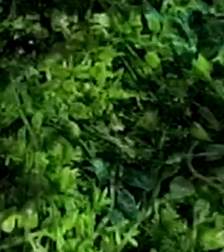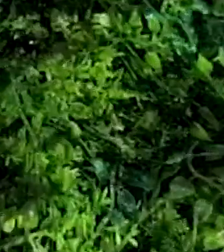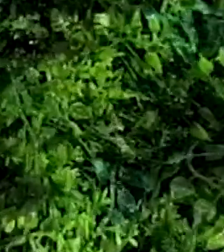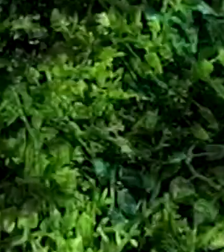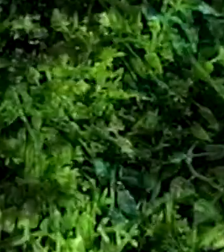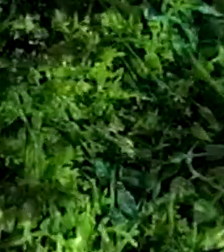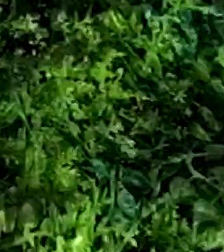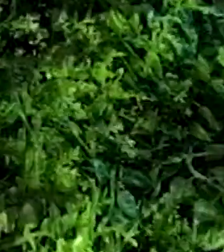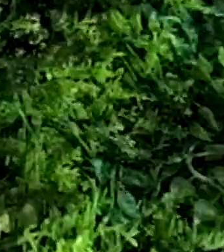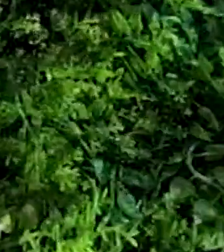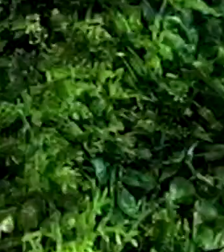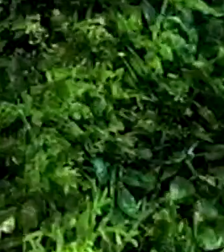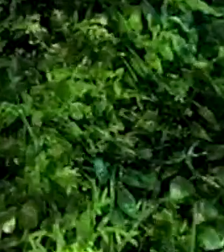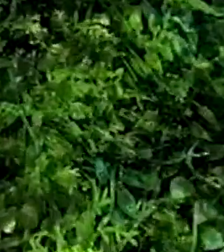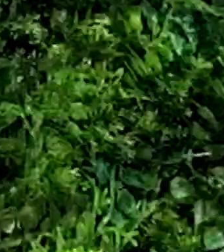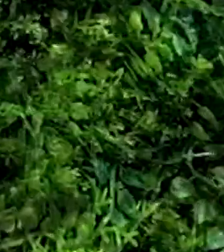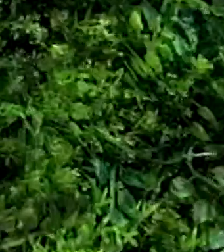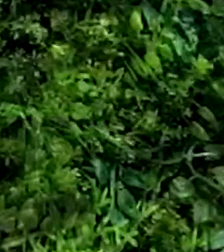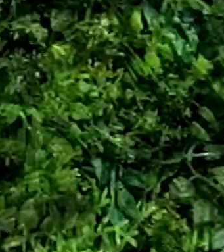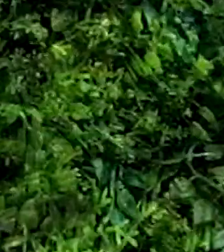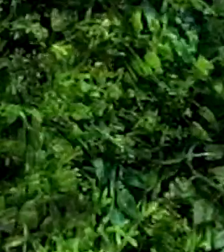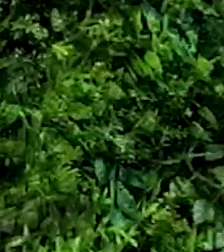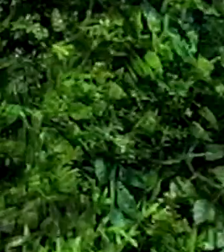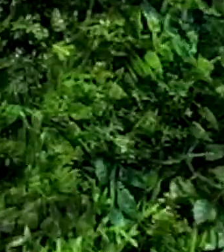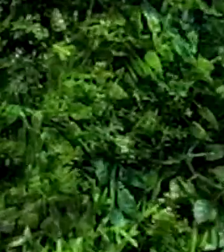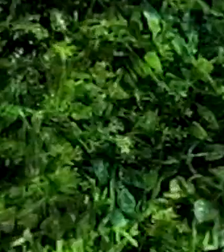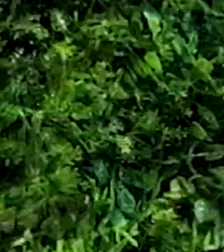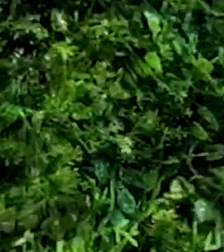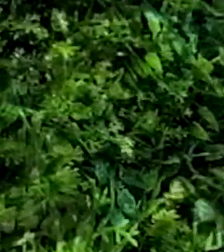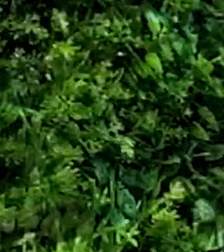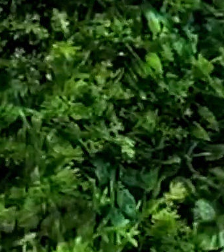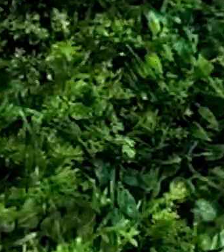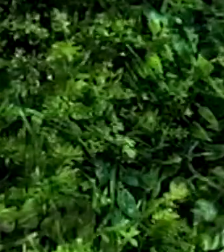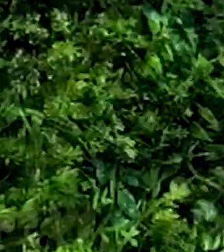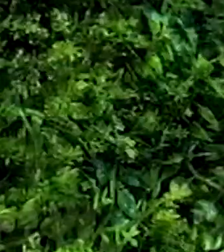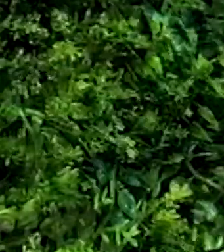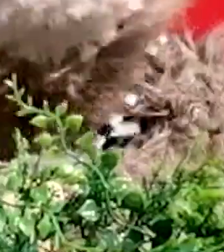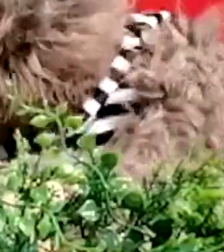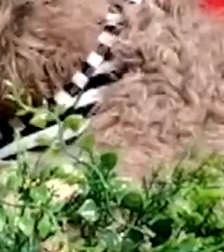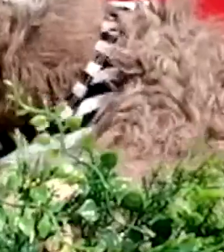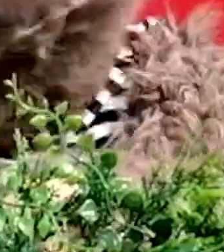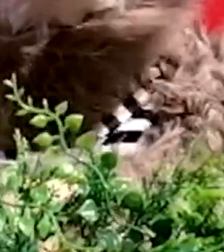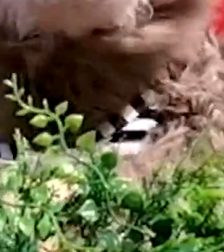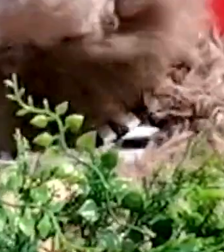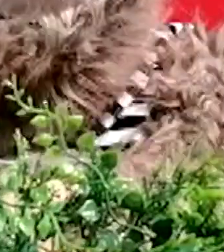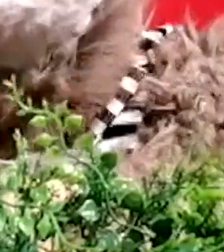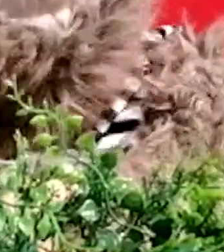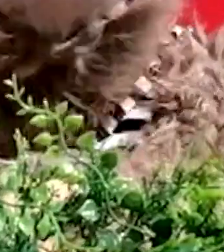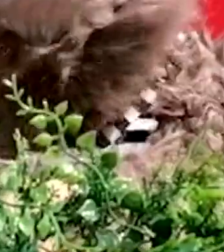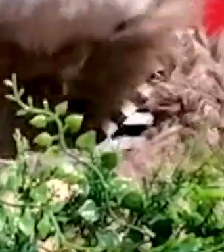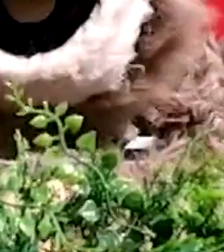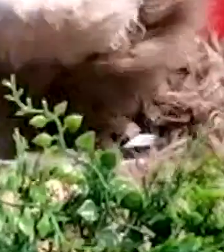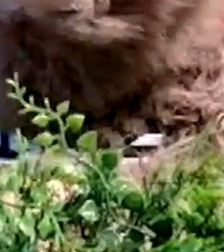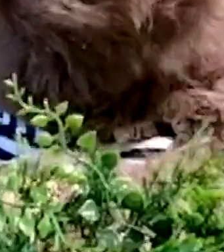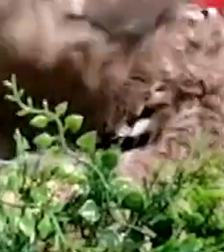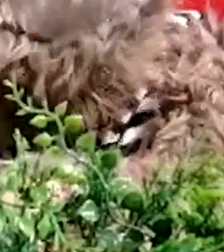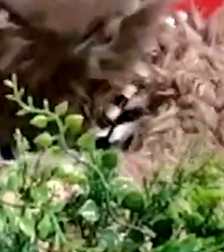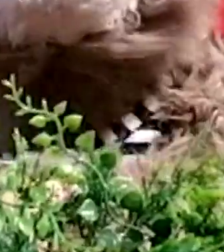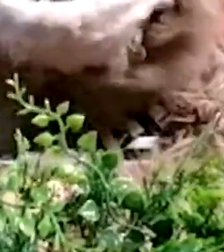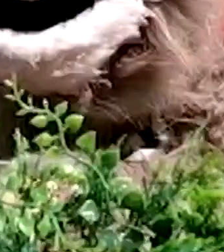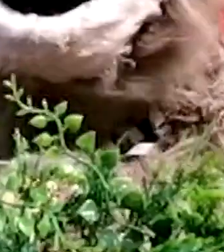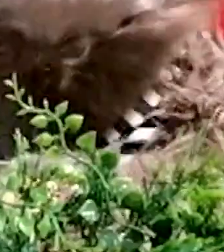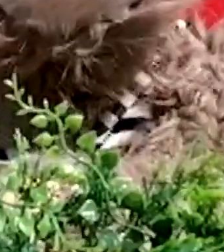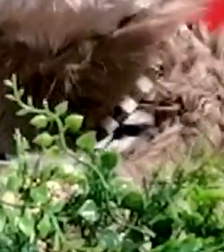Banco Nacional presenta Los Pérez al rescate. Hoy hablaremos de un tema